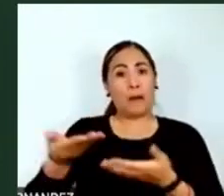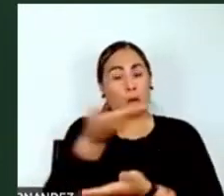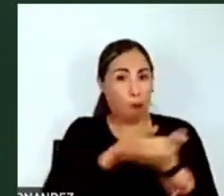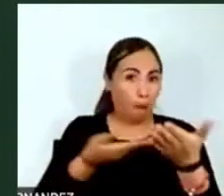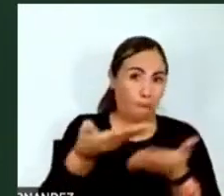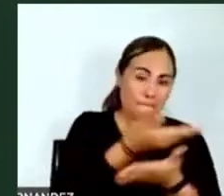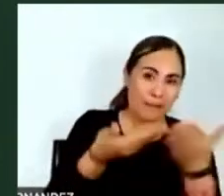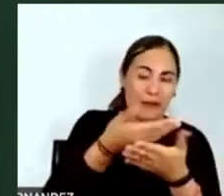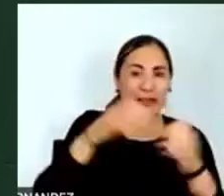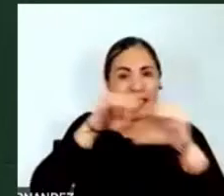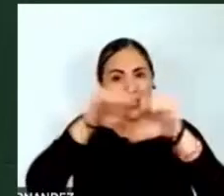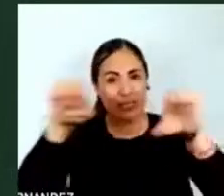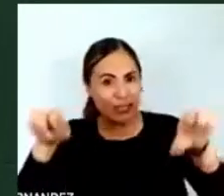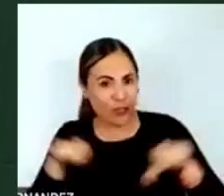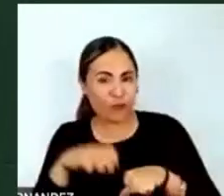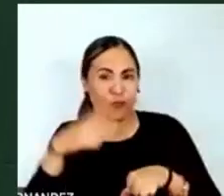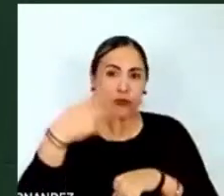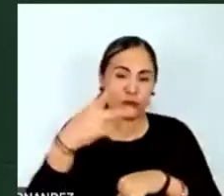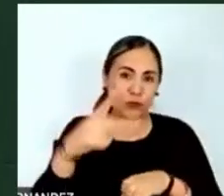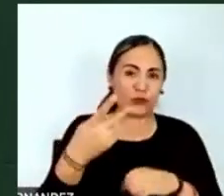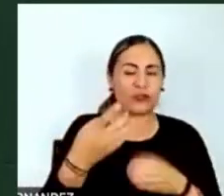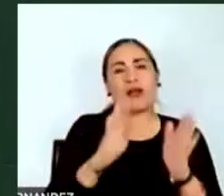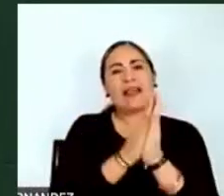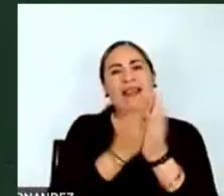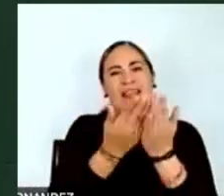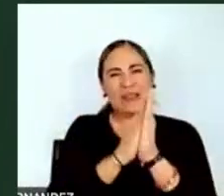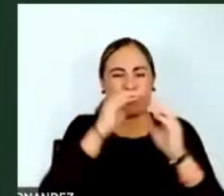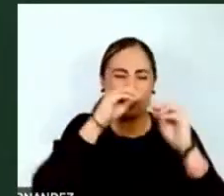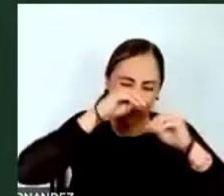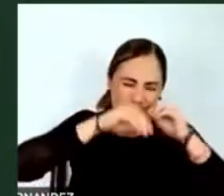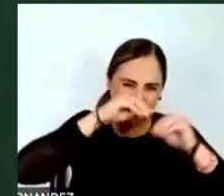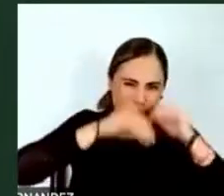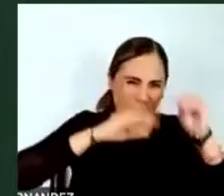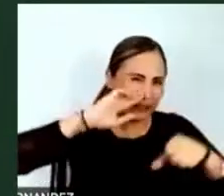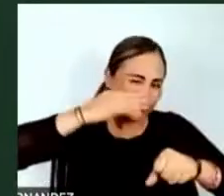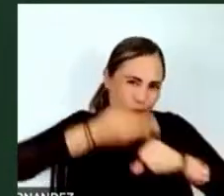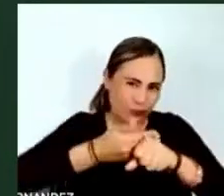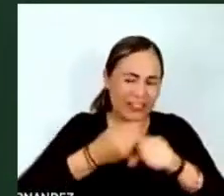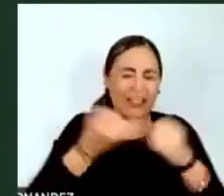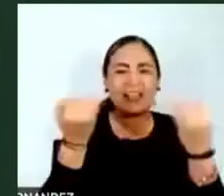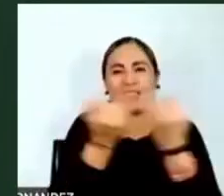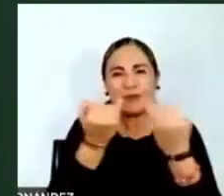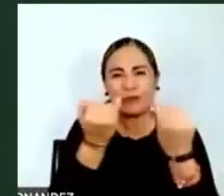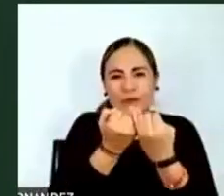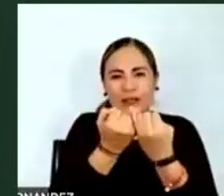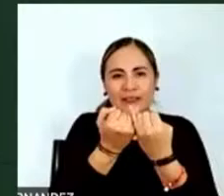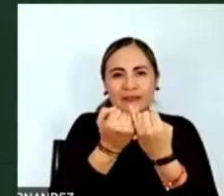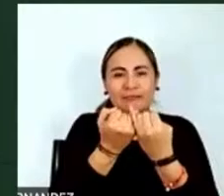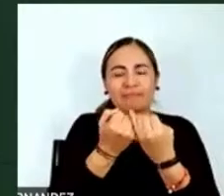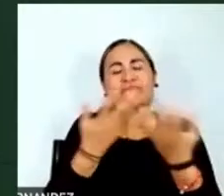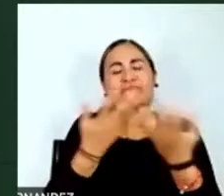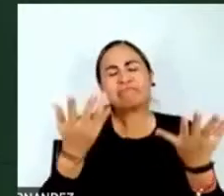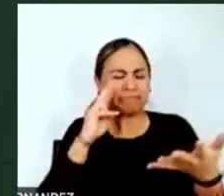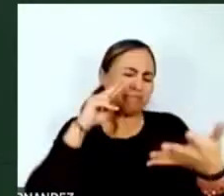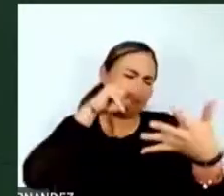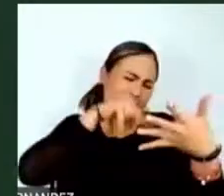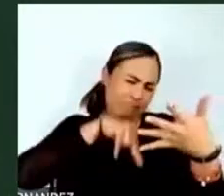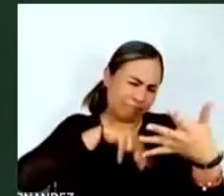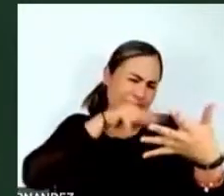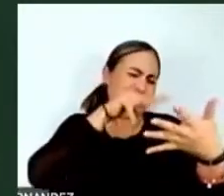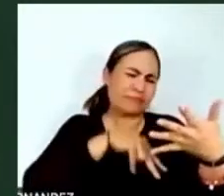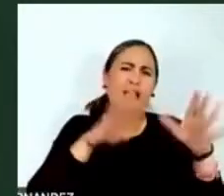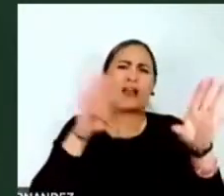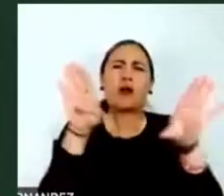está encargado de la elaboración del cuadernillo y por supuesto que nos ha permitido como familiarizarnos con cómo están haciendo